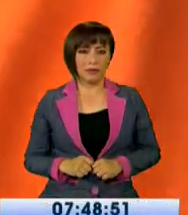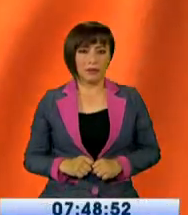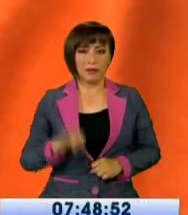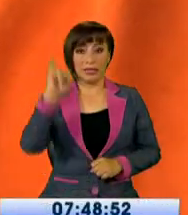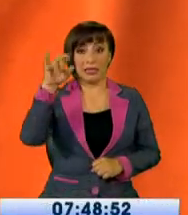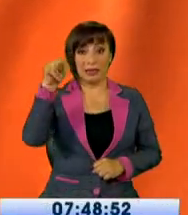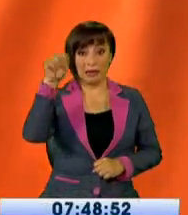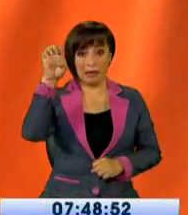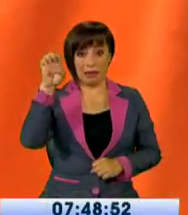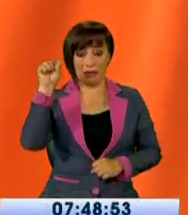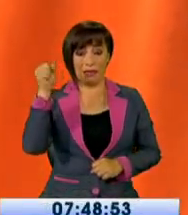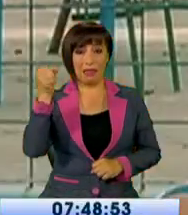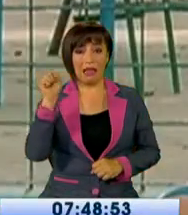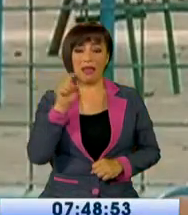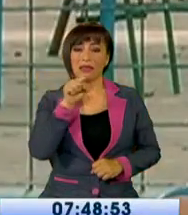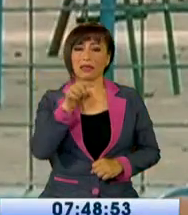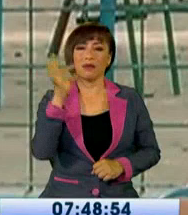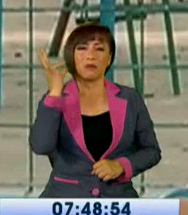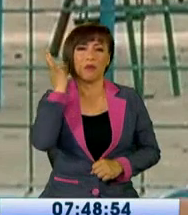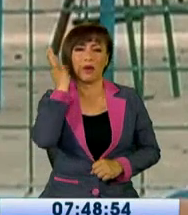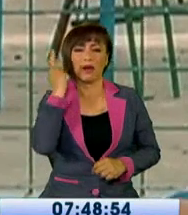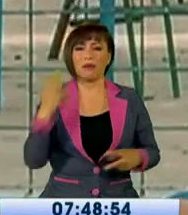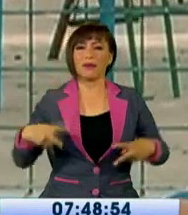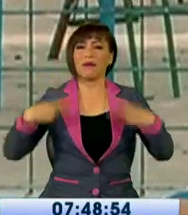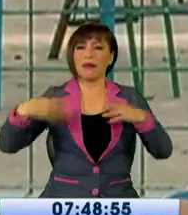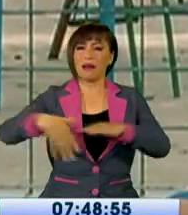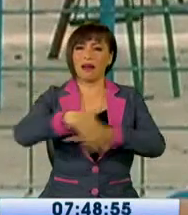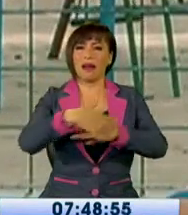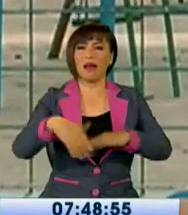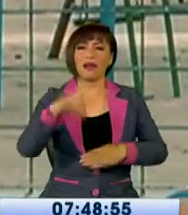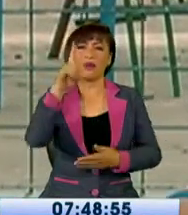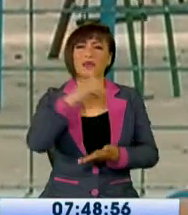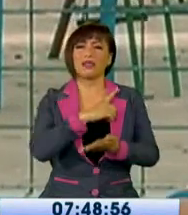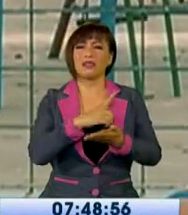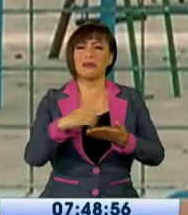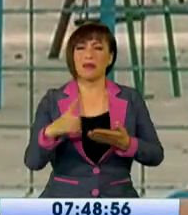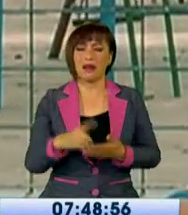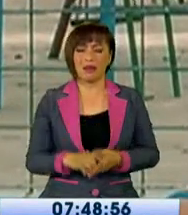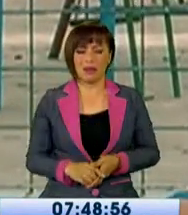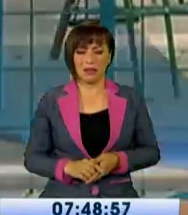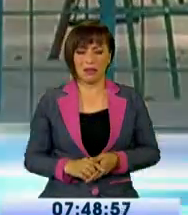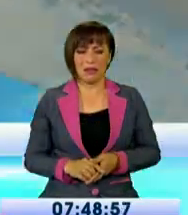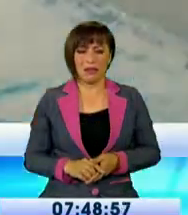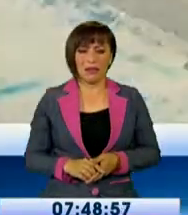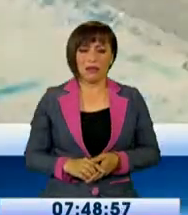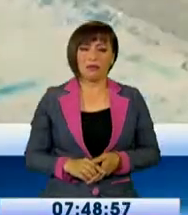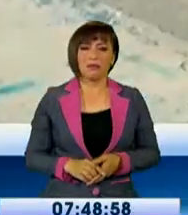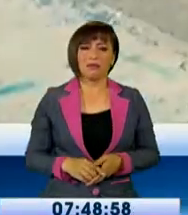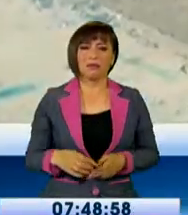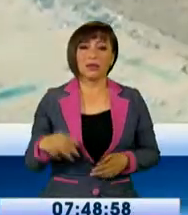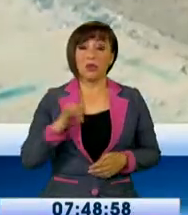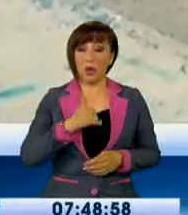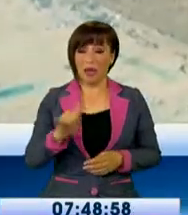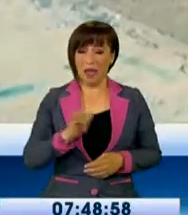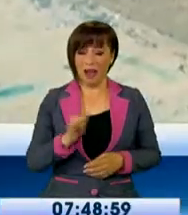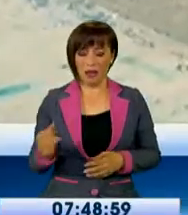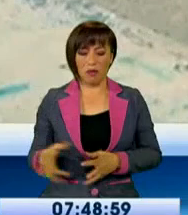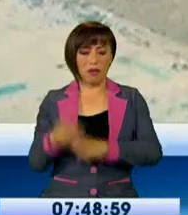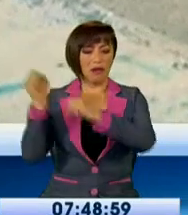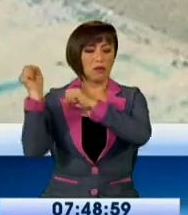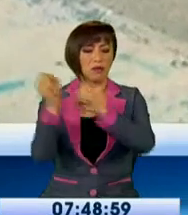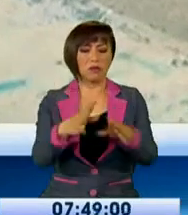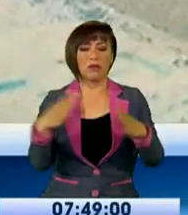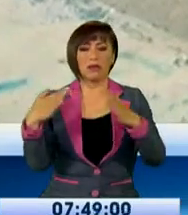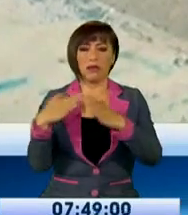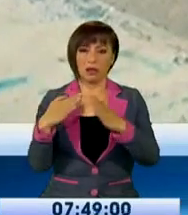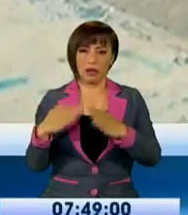Inés Arboleda lleva una semana en la calle desde que su yerno, según indica, la botó de la casa. A partir de ese